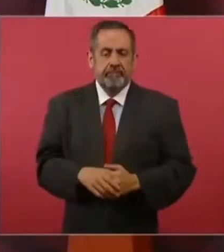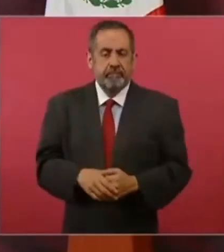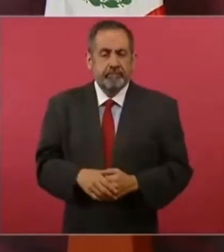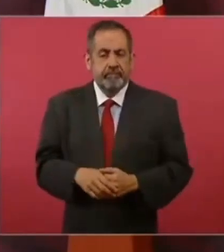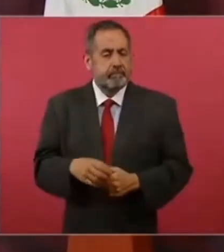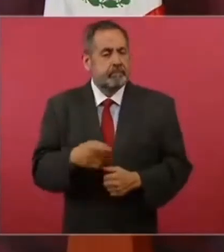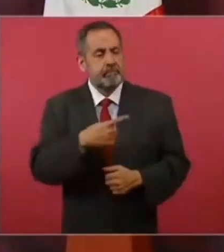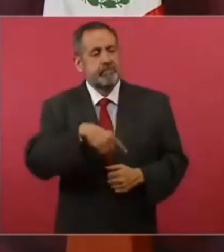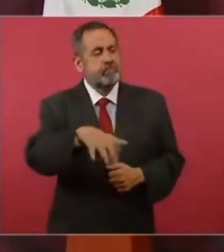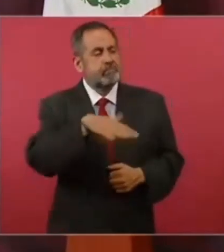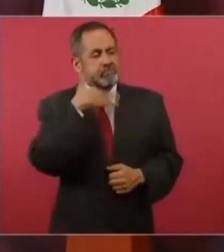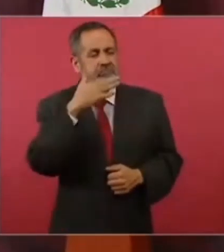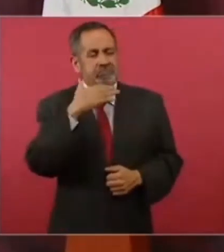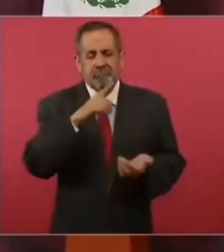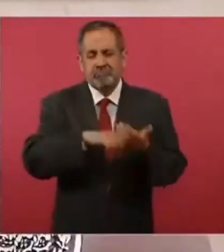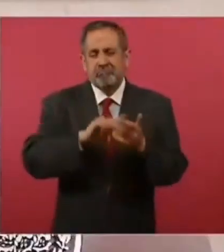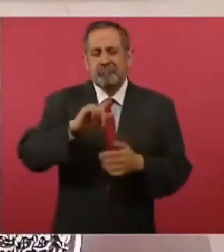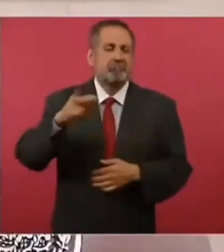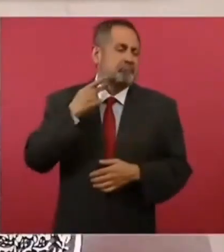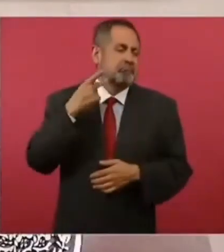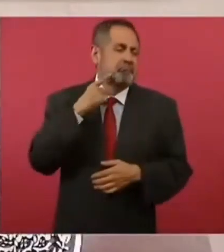toda la delincuencia de cuello blanco,